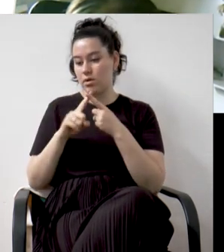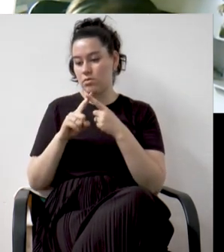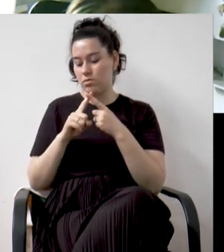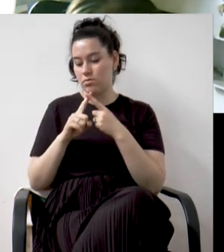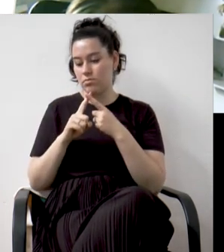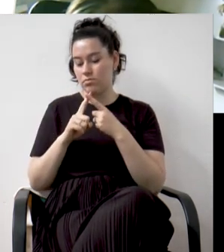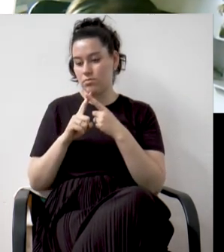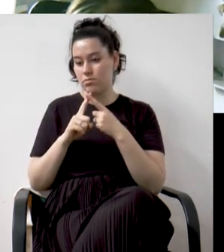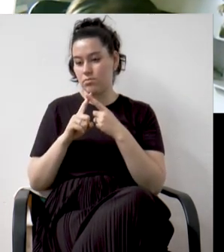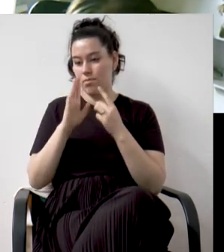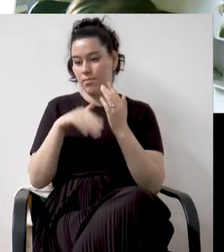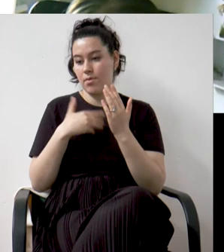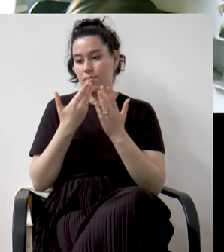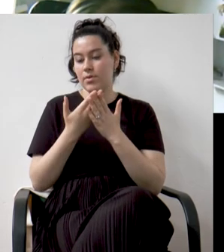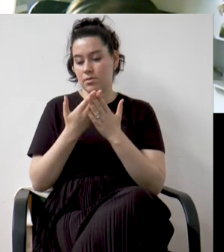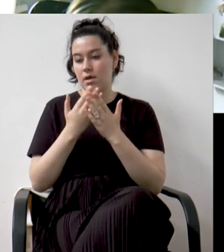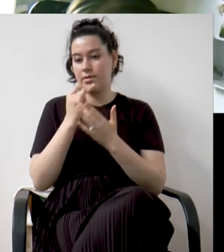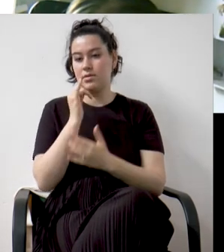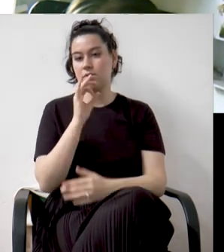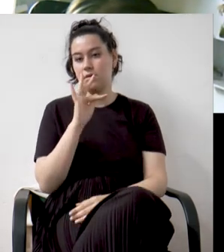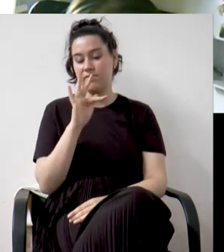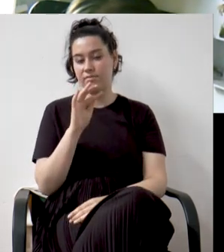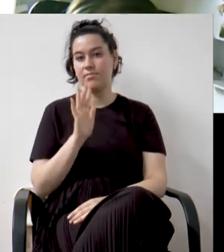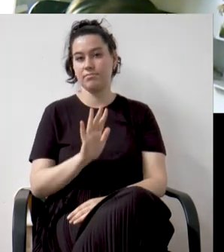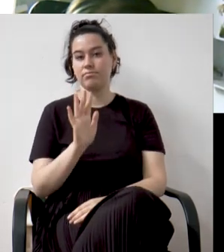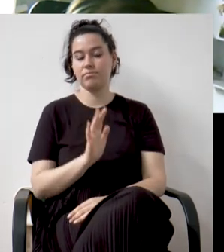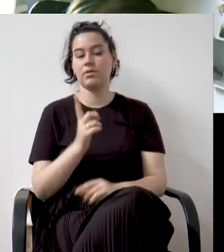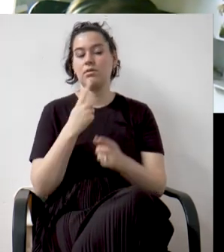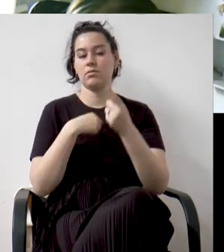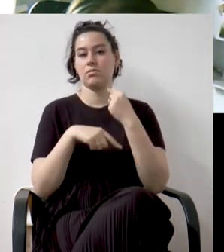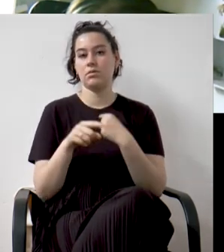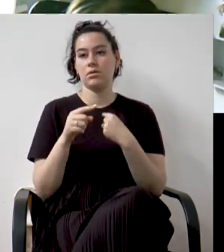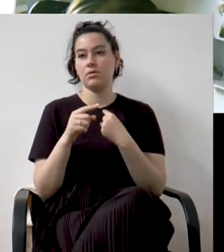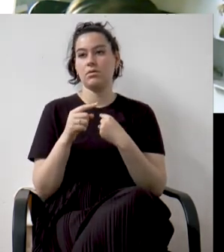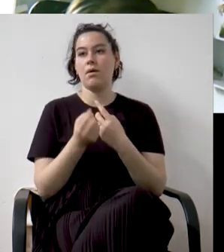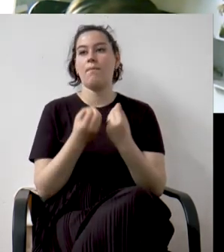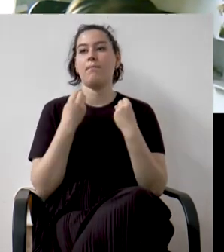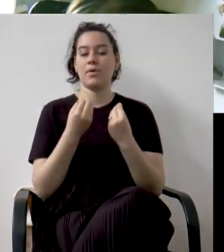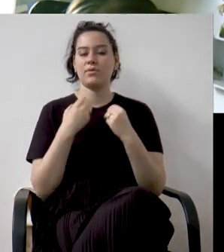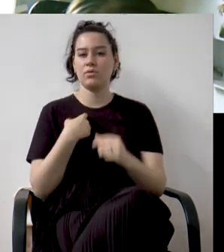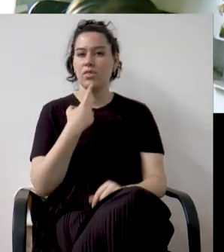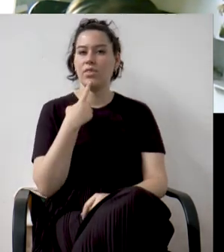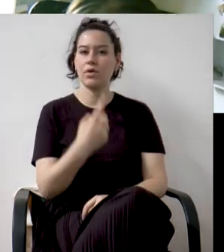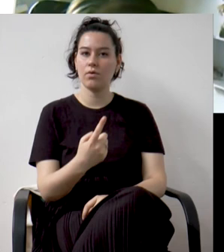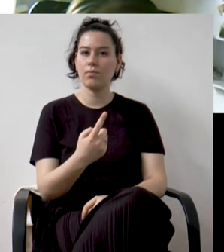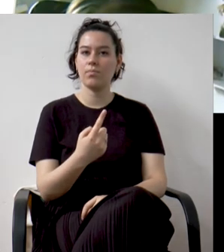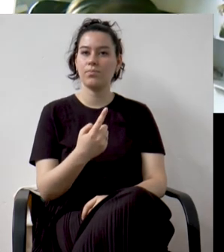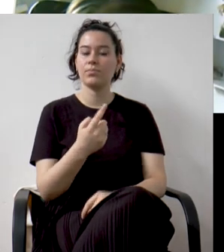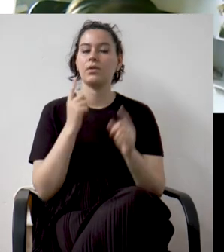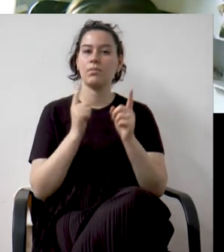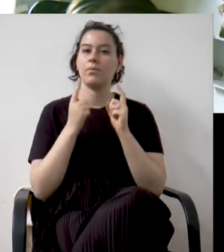Central, que hubo una propuesta concreta de ICEF al respecto. Entonces, ¿por qué digo esto? Por algo